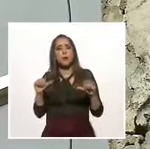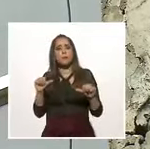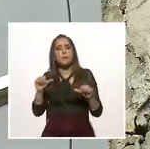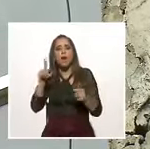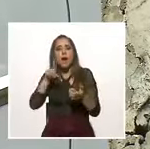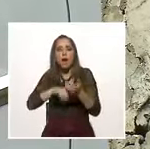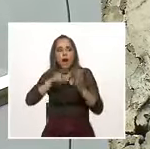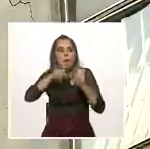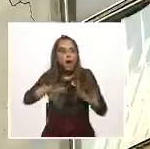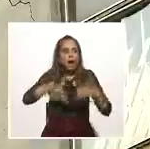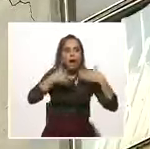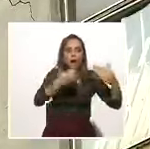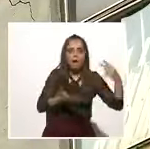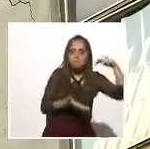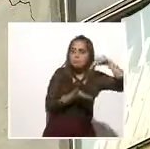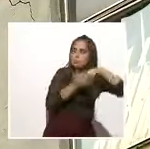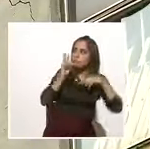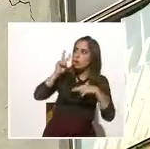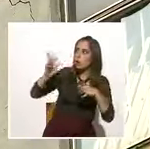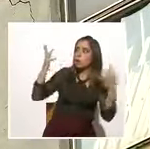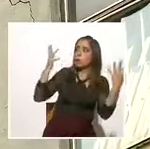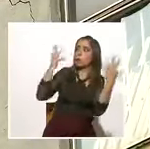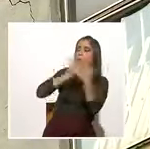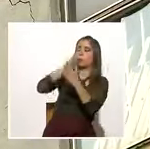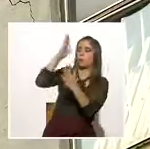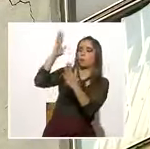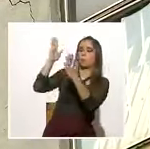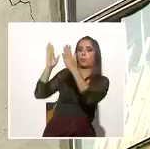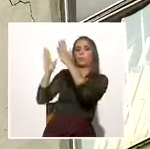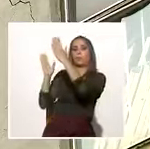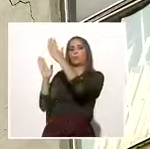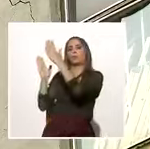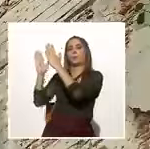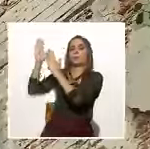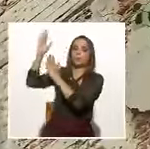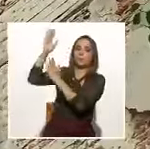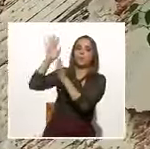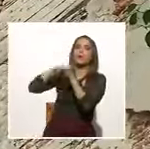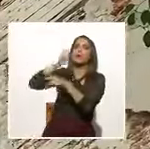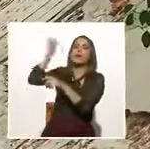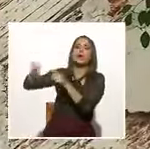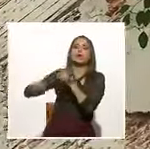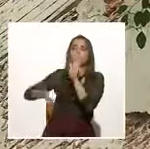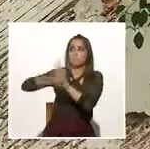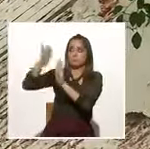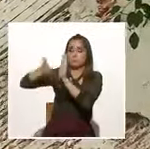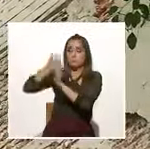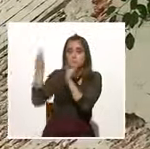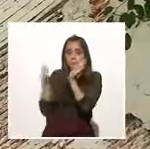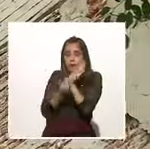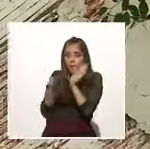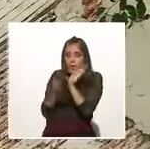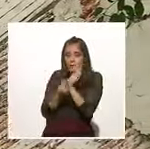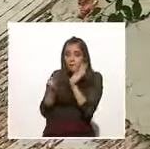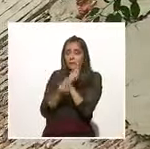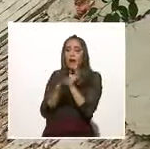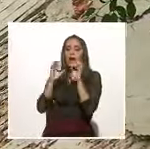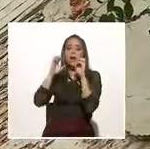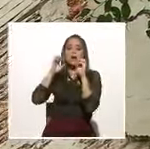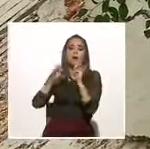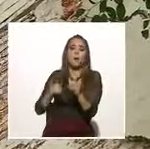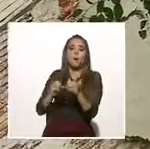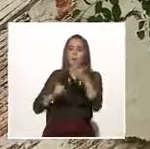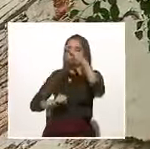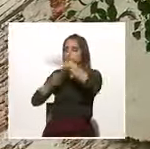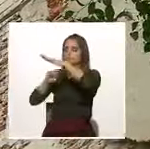puede parecer, en mucho riesgo. Y sin embargo, es un edificio de estructura metálica en donde sus muros son solamente divisorios. Y